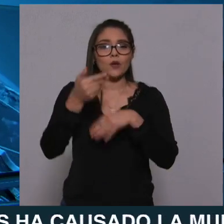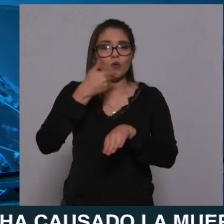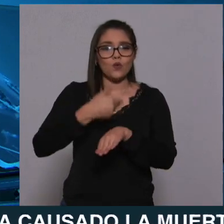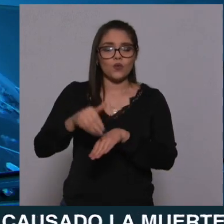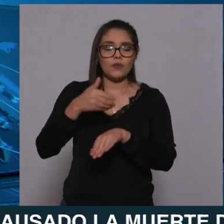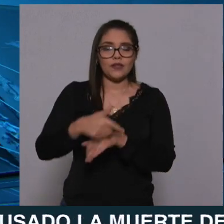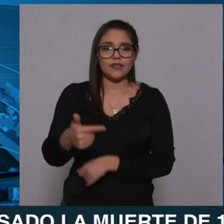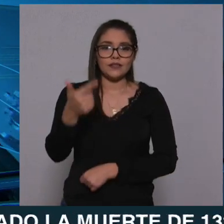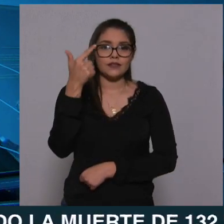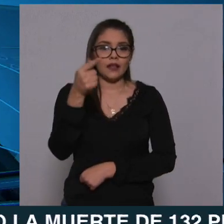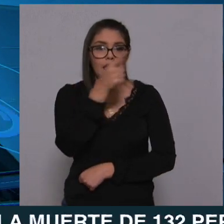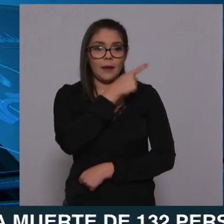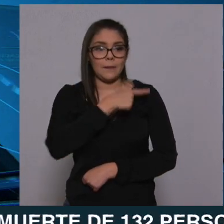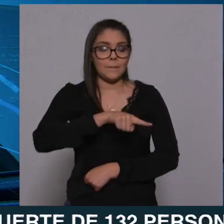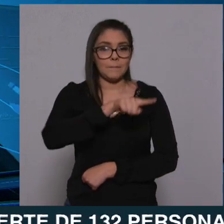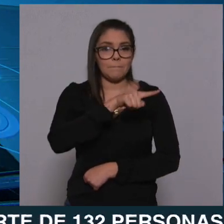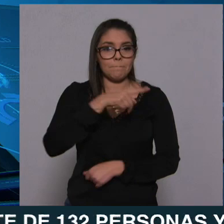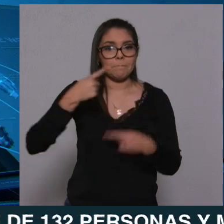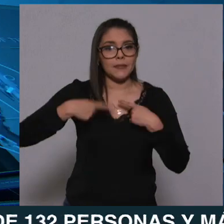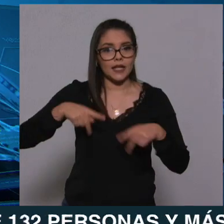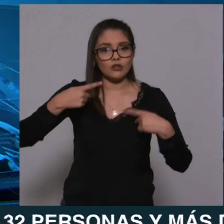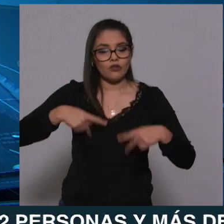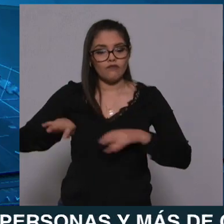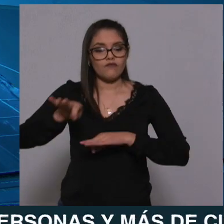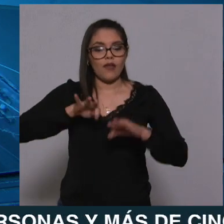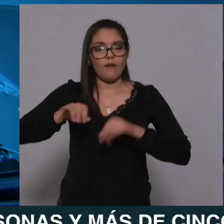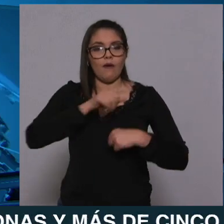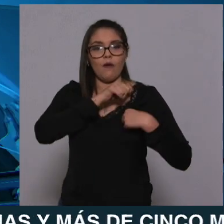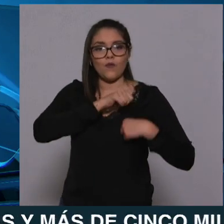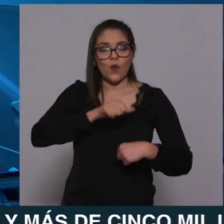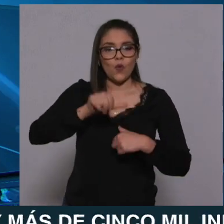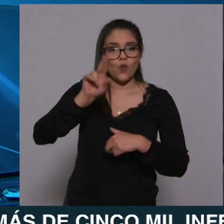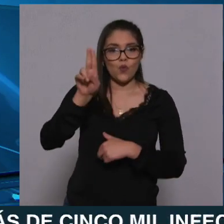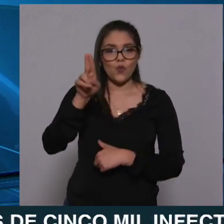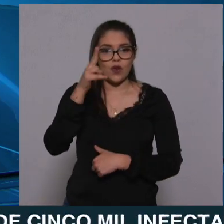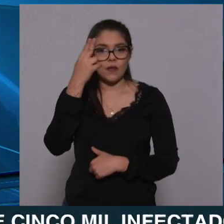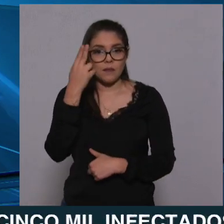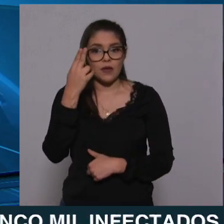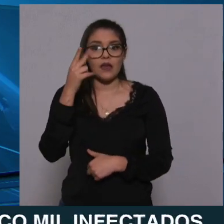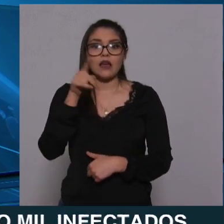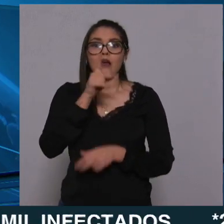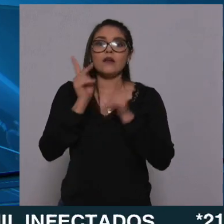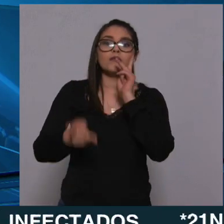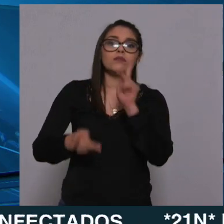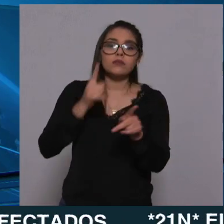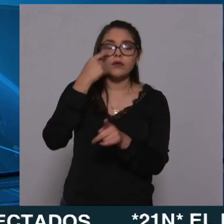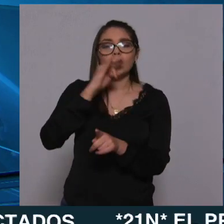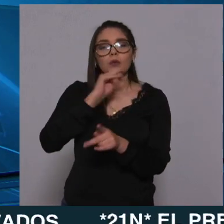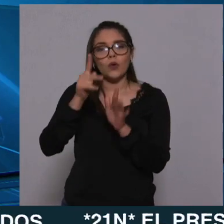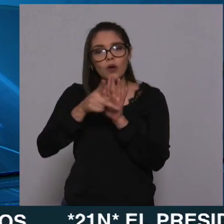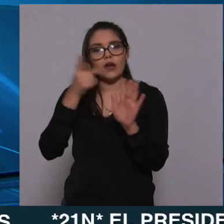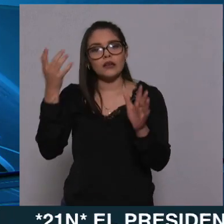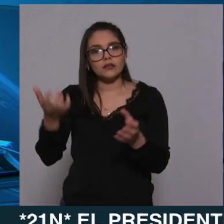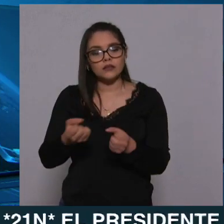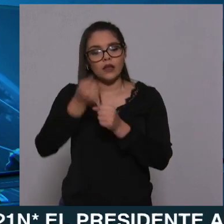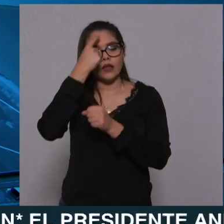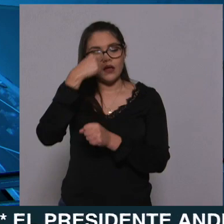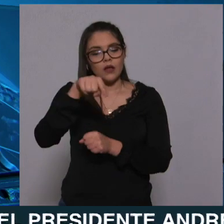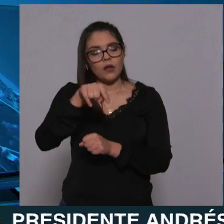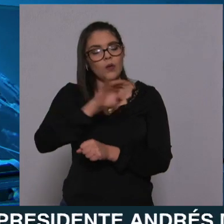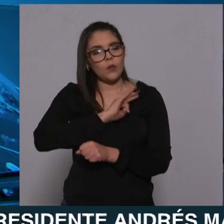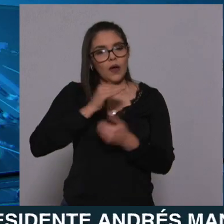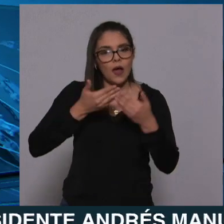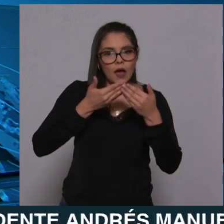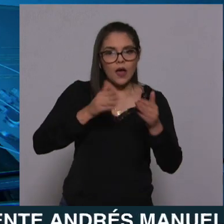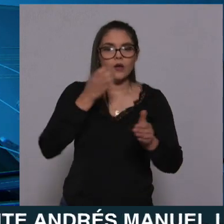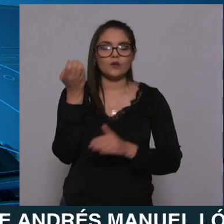donde autoridades de la UNAM han ingresado para recuperar este plantel. Saray, muy buenas noches, ¿cómo estás?